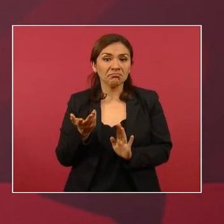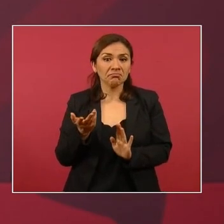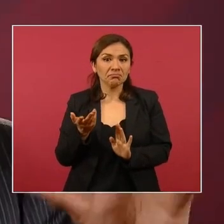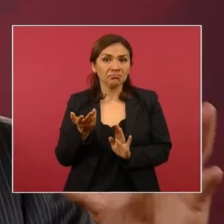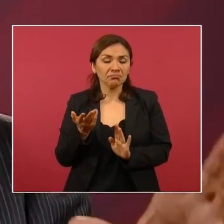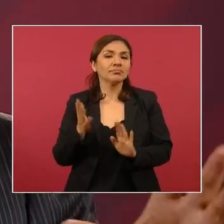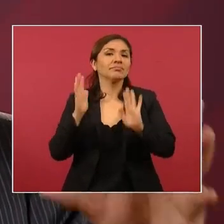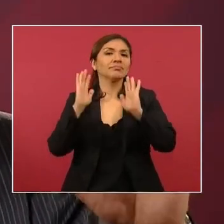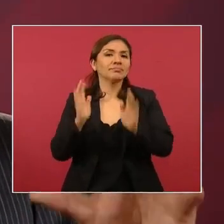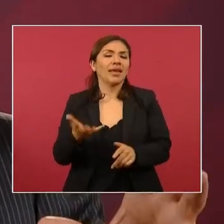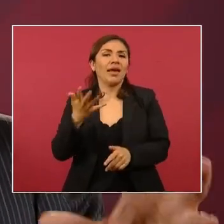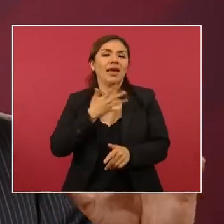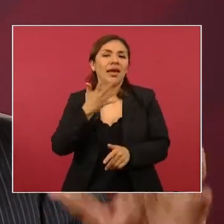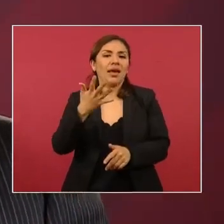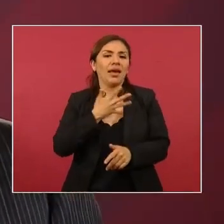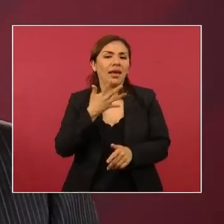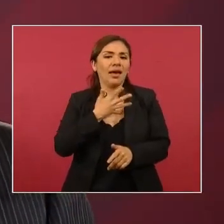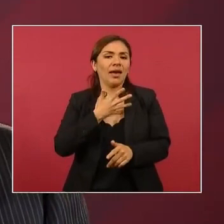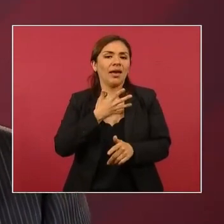dejamos